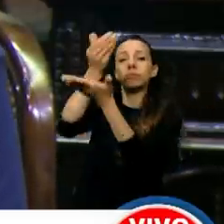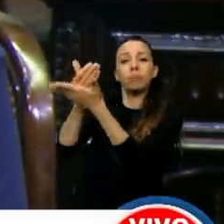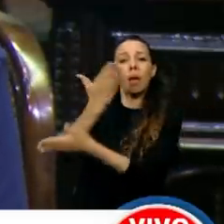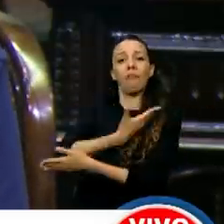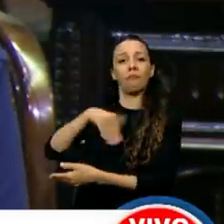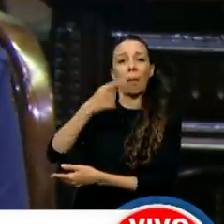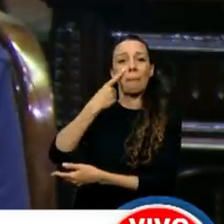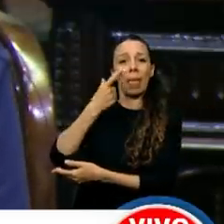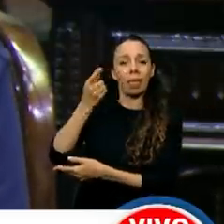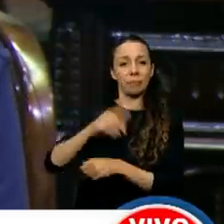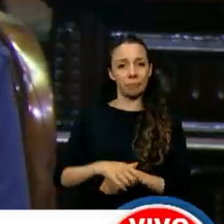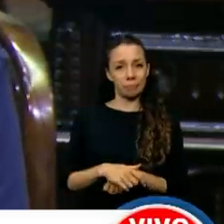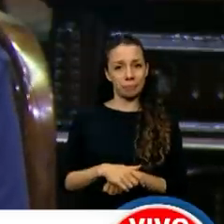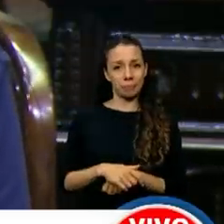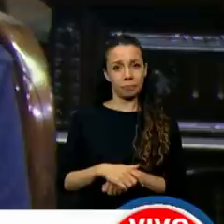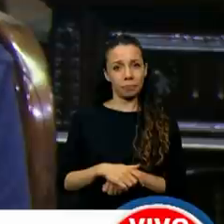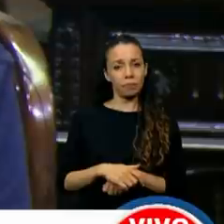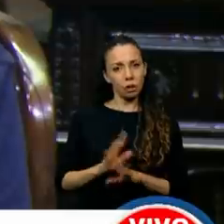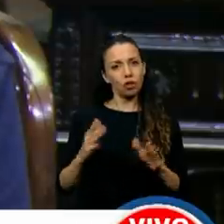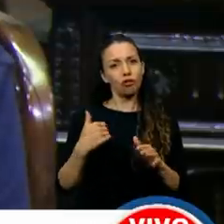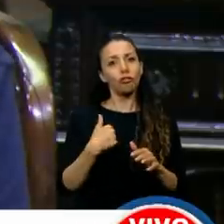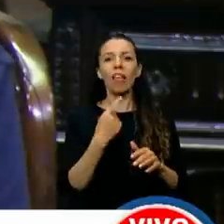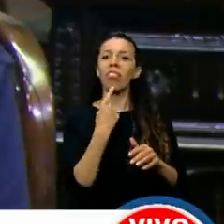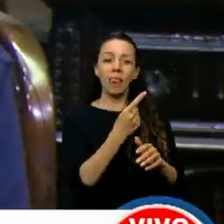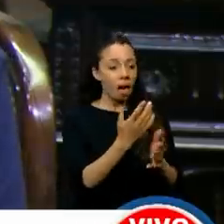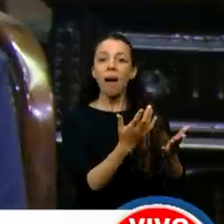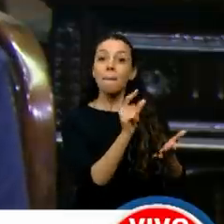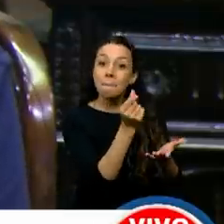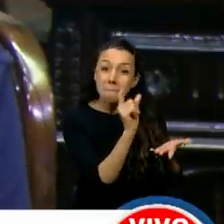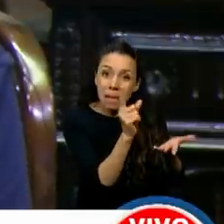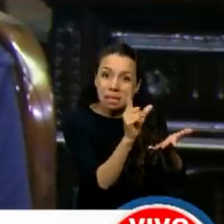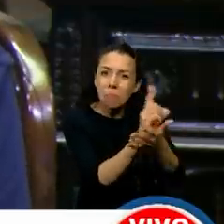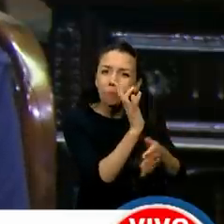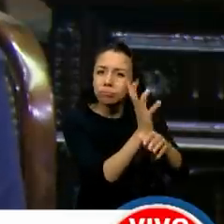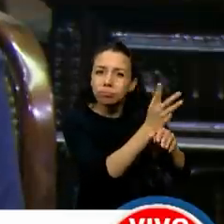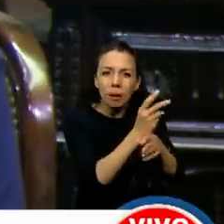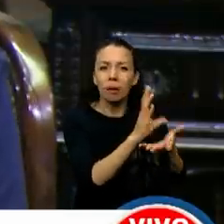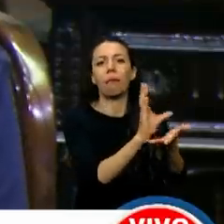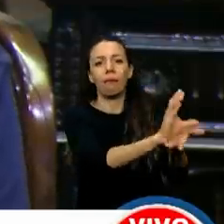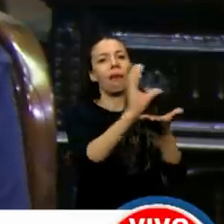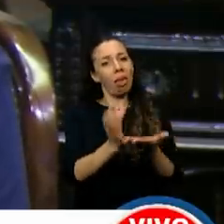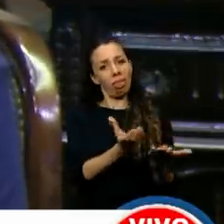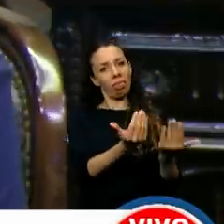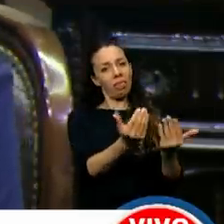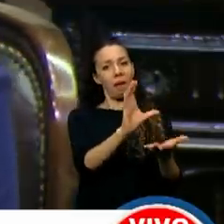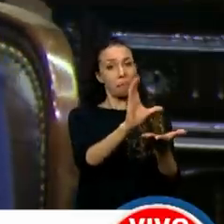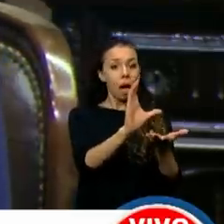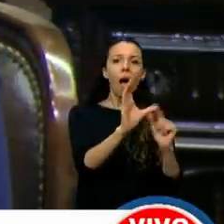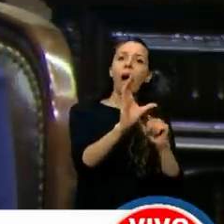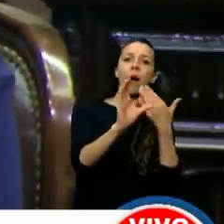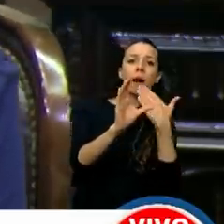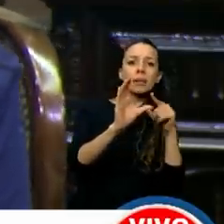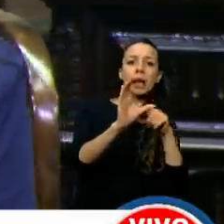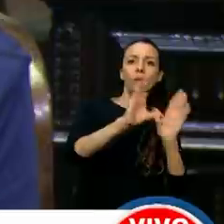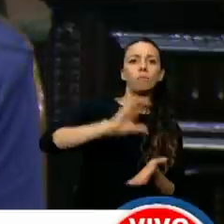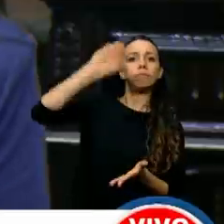hace unos días también les diría traigan la tarasca traigan la tarasca y quizás con esto demos un salto en nuestra